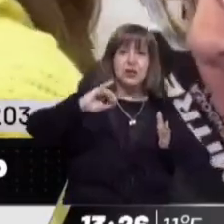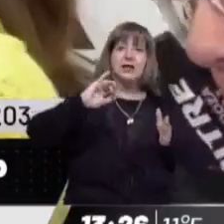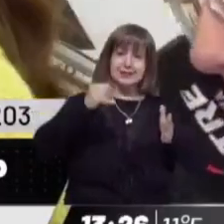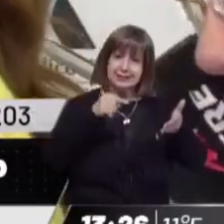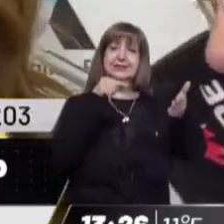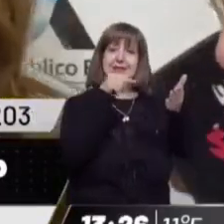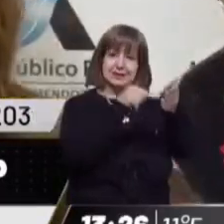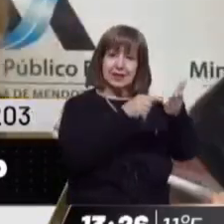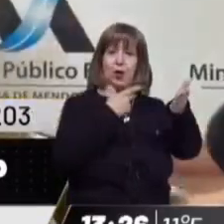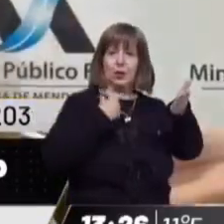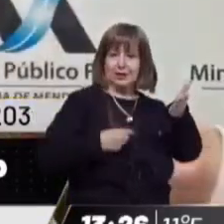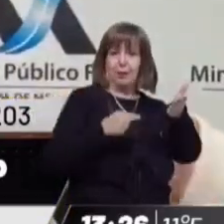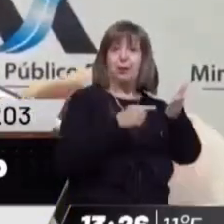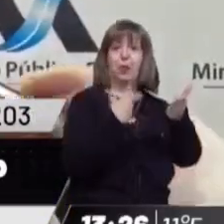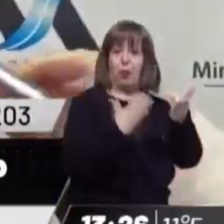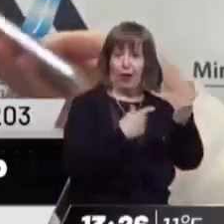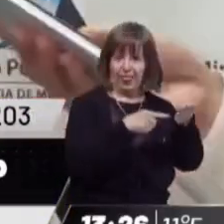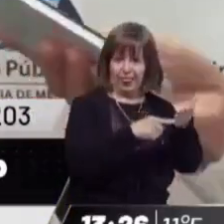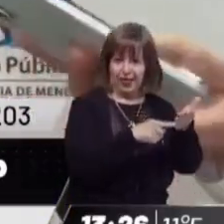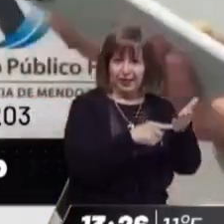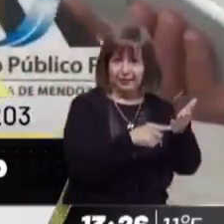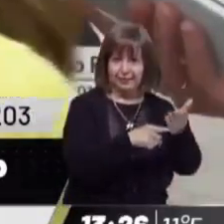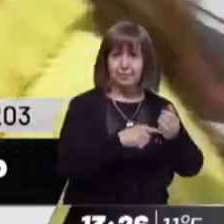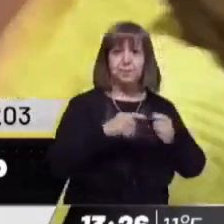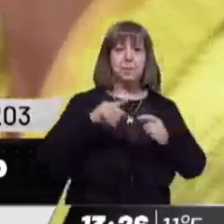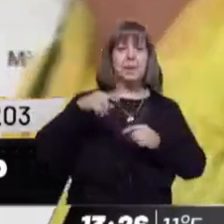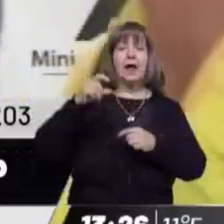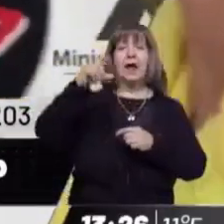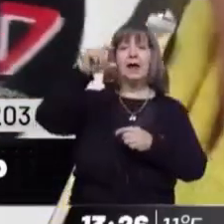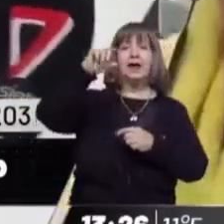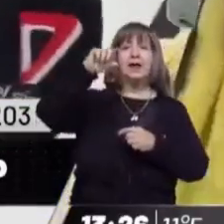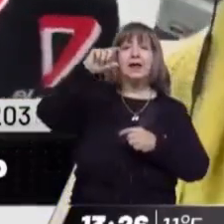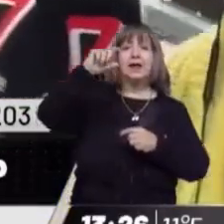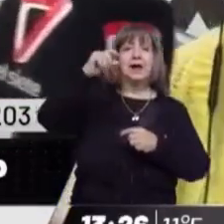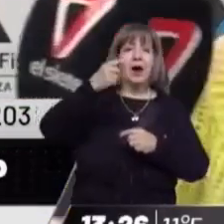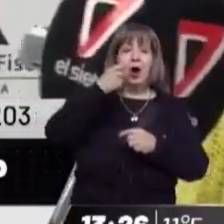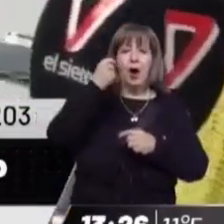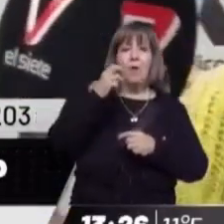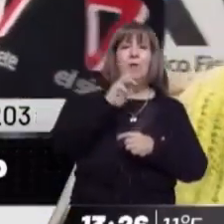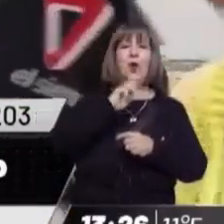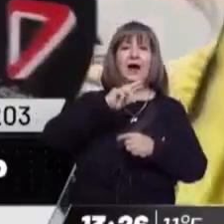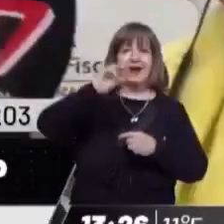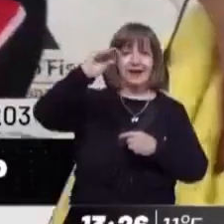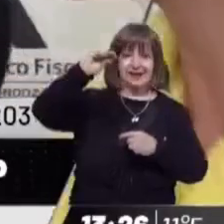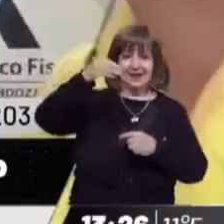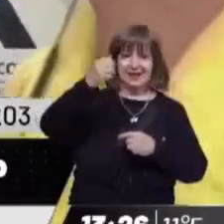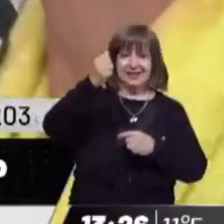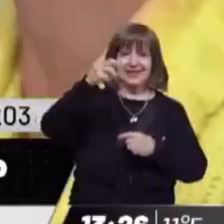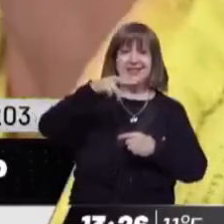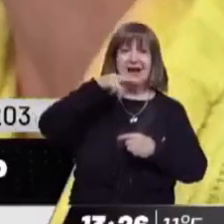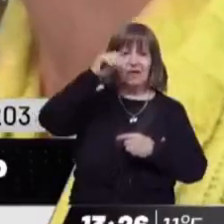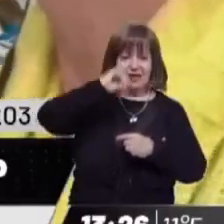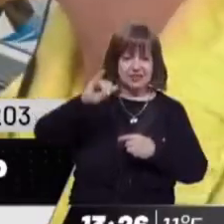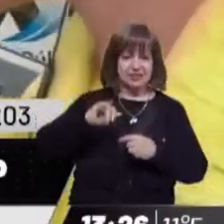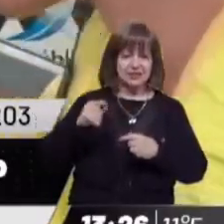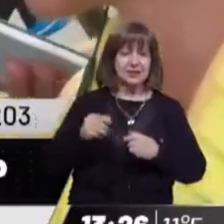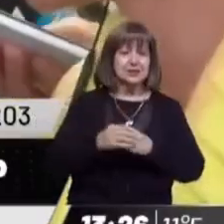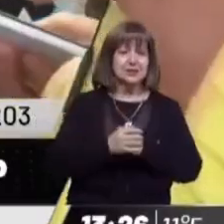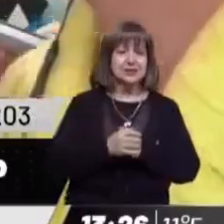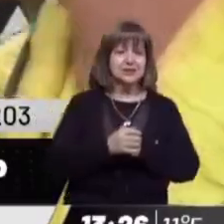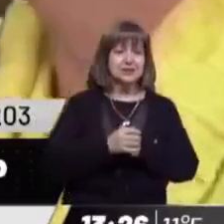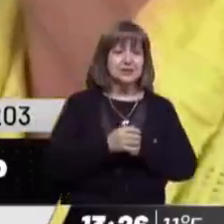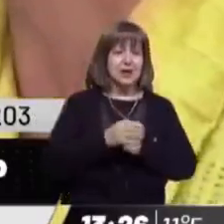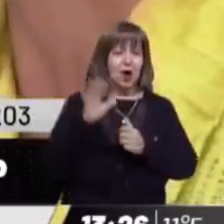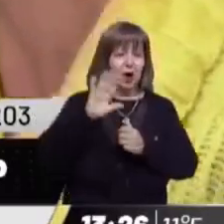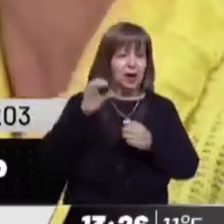la coordinadora del Ministerio Público Fiscal, va a dar más detalles respecto del funcionamiento de este sistema Lexa que ya está